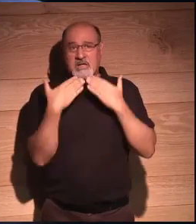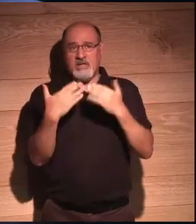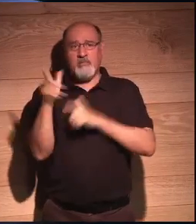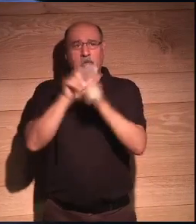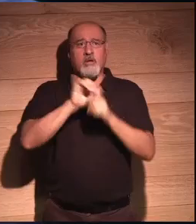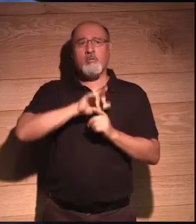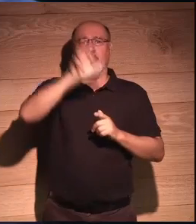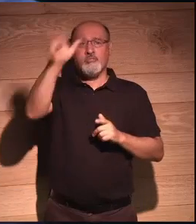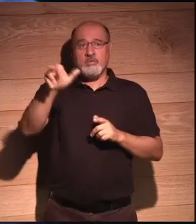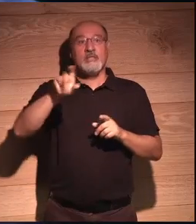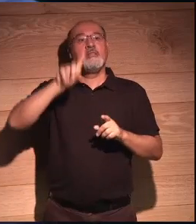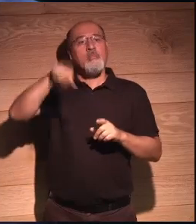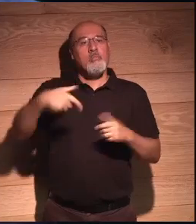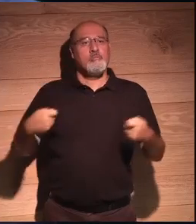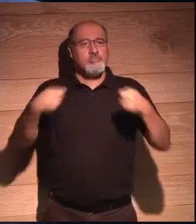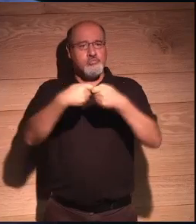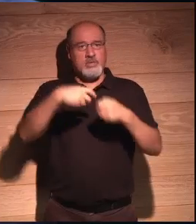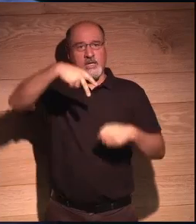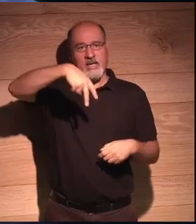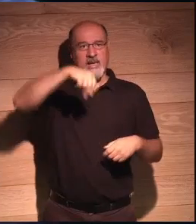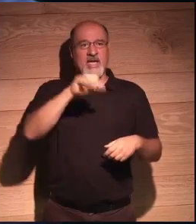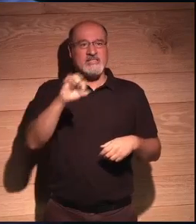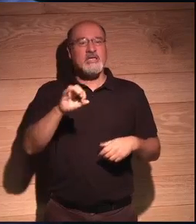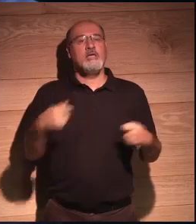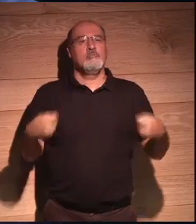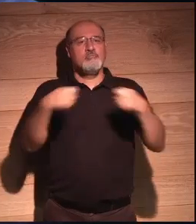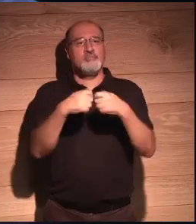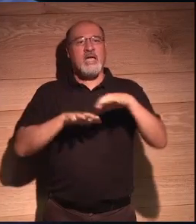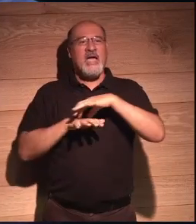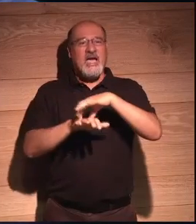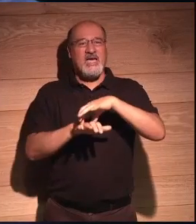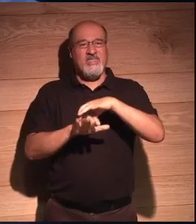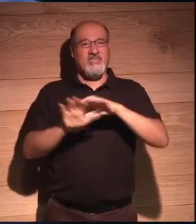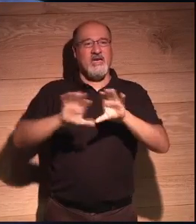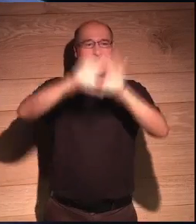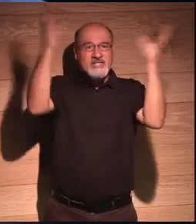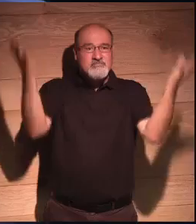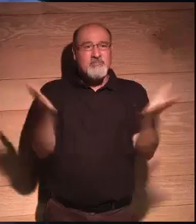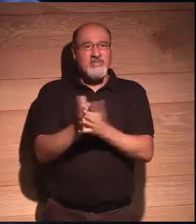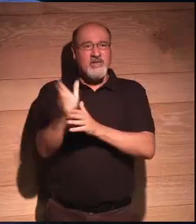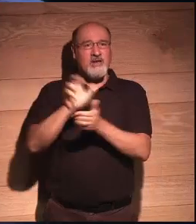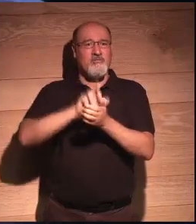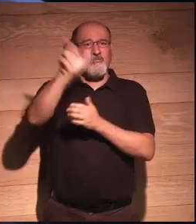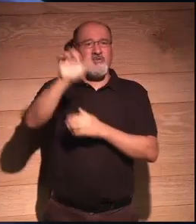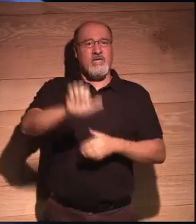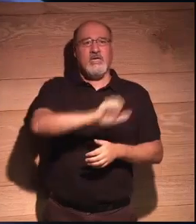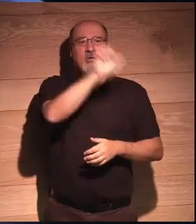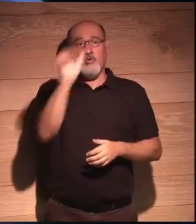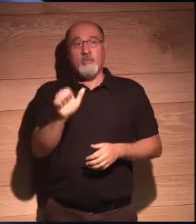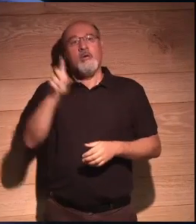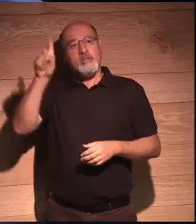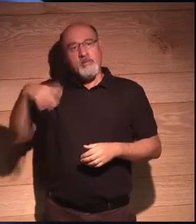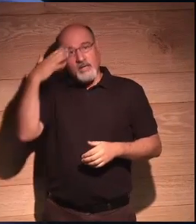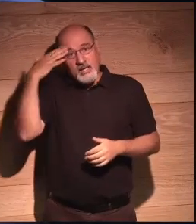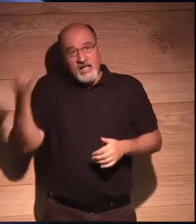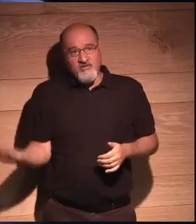para la NASA como posteriormente para la Agencia Espacial Europea, ha tenido en España uno de los puntos fijos, ¿no? Como en California o Australia. Y